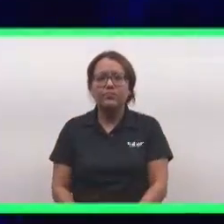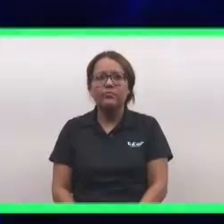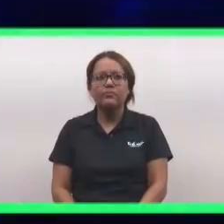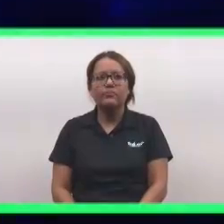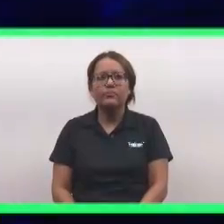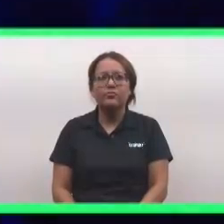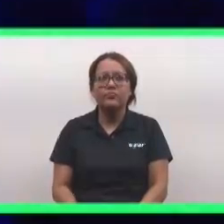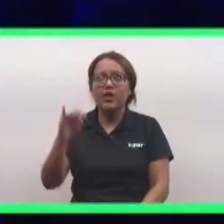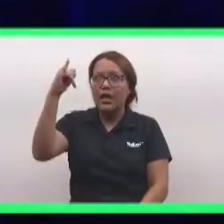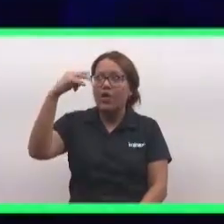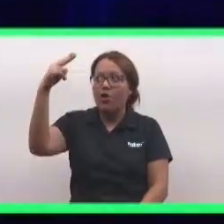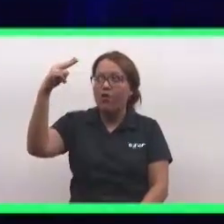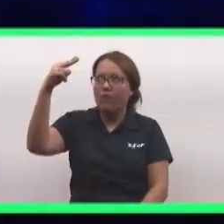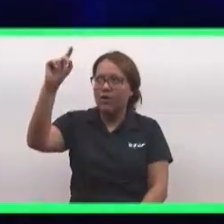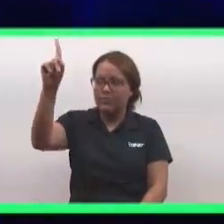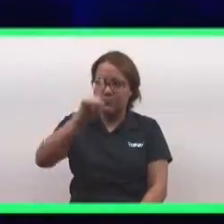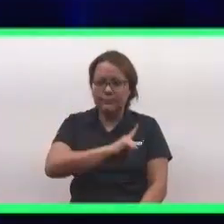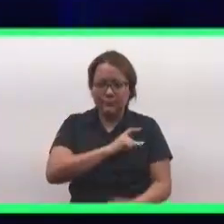Antes del resto, Jehová es mi luz.